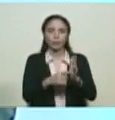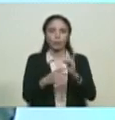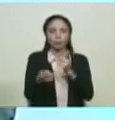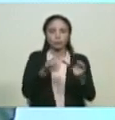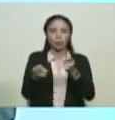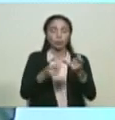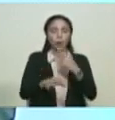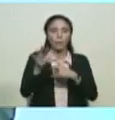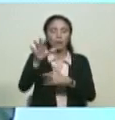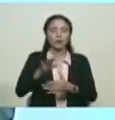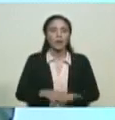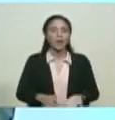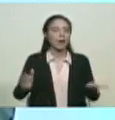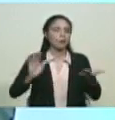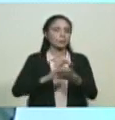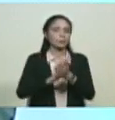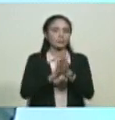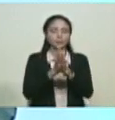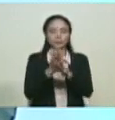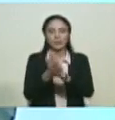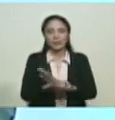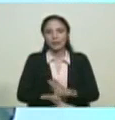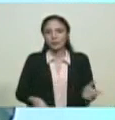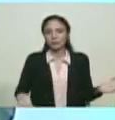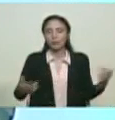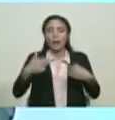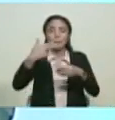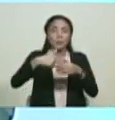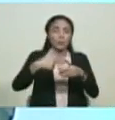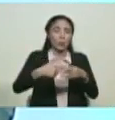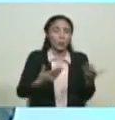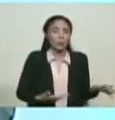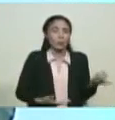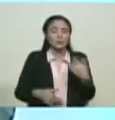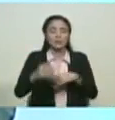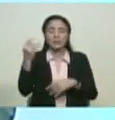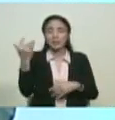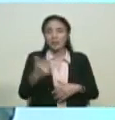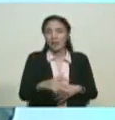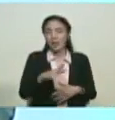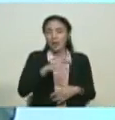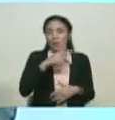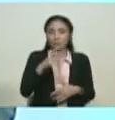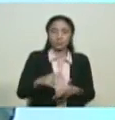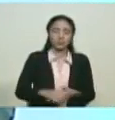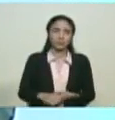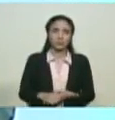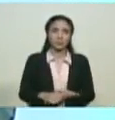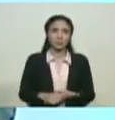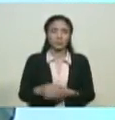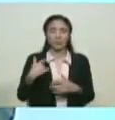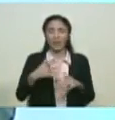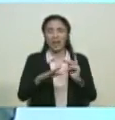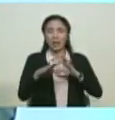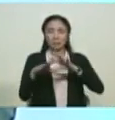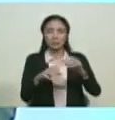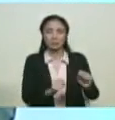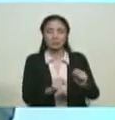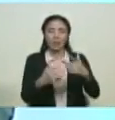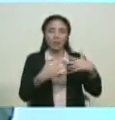caigan todas nuestras riquezas en sus manos y comience una era de coloniaje de dominación